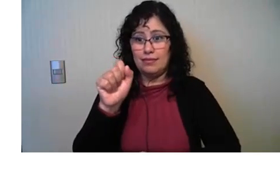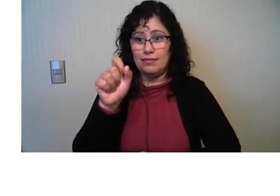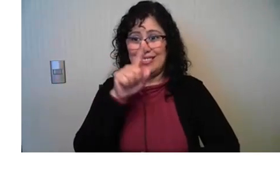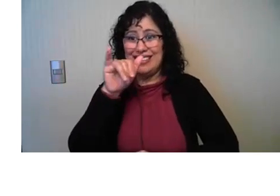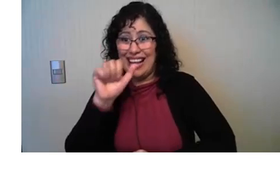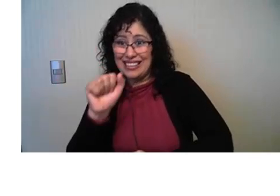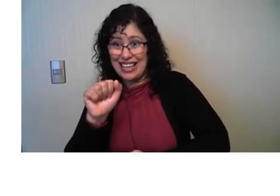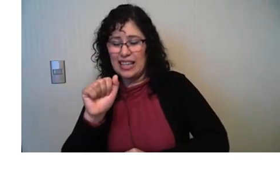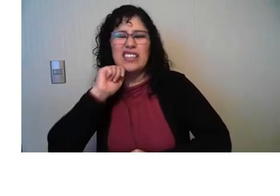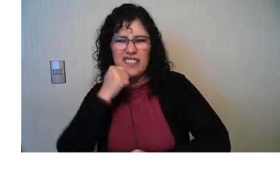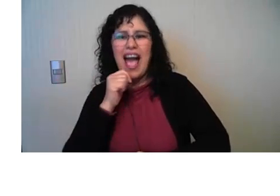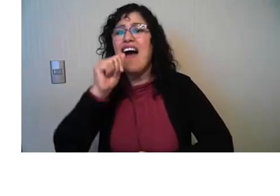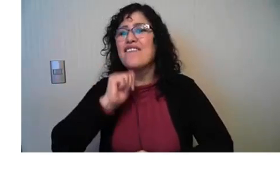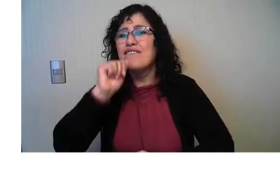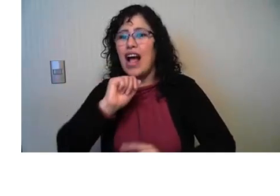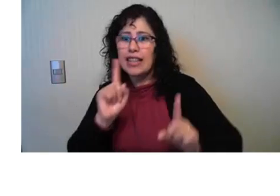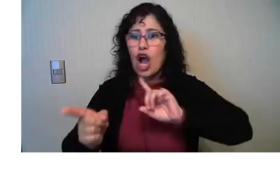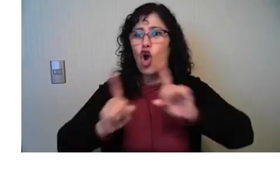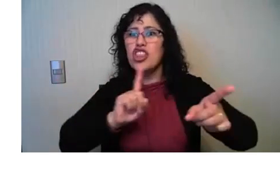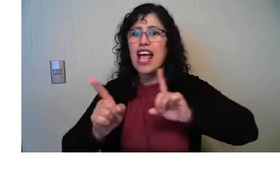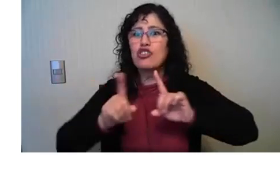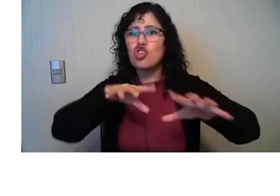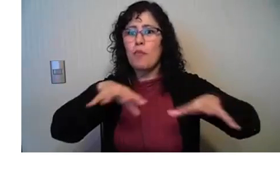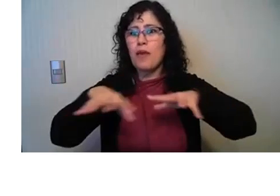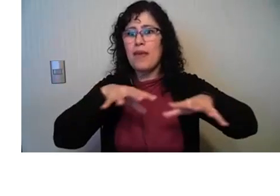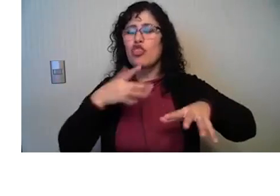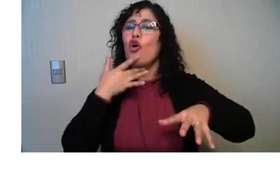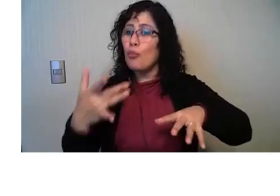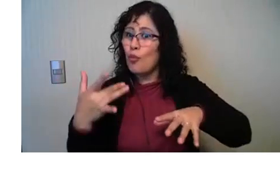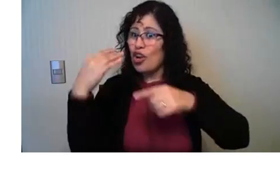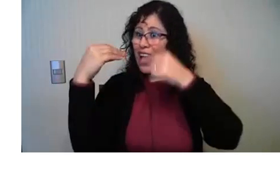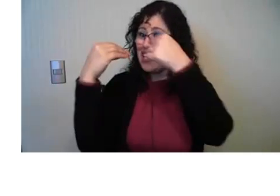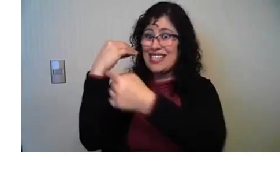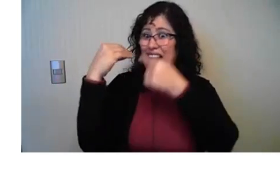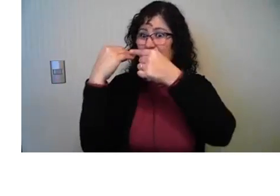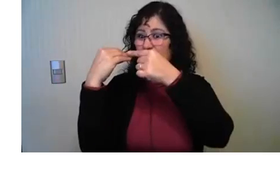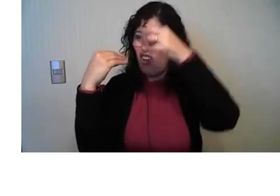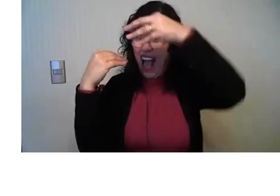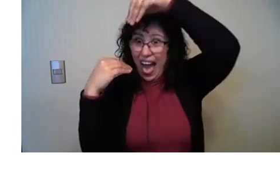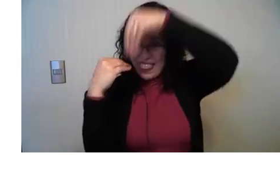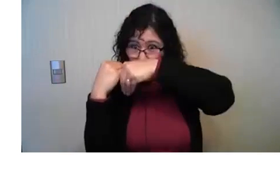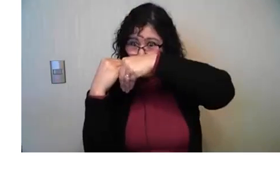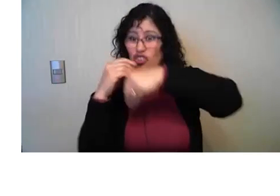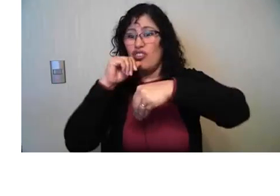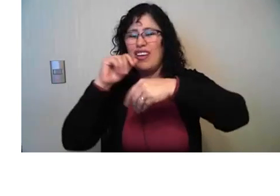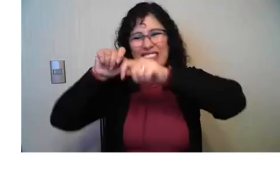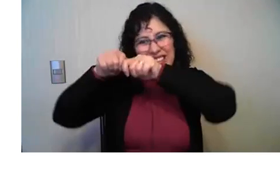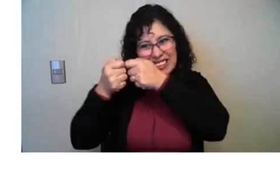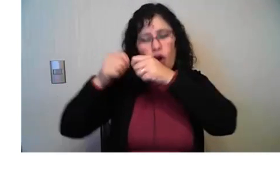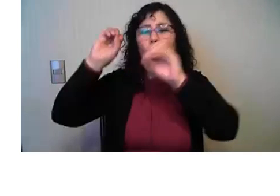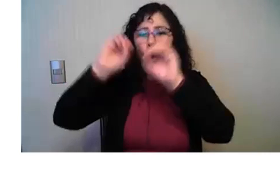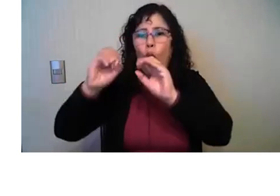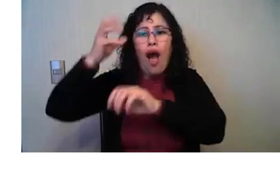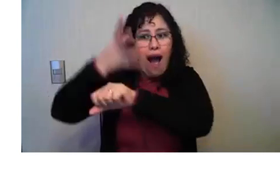a alteración dentro del cerebelo, ¿sí? Alteración de la vía